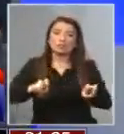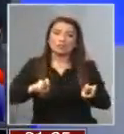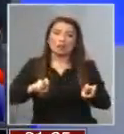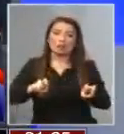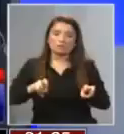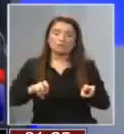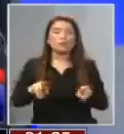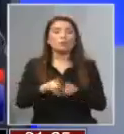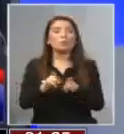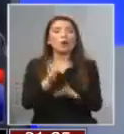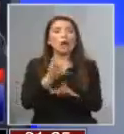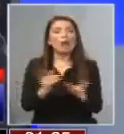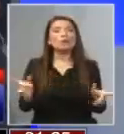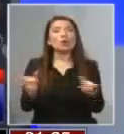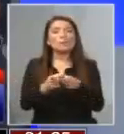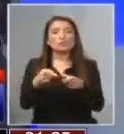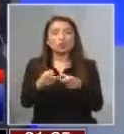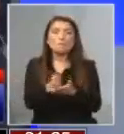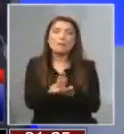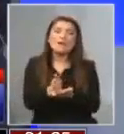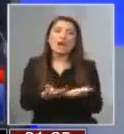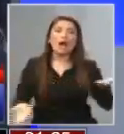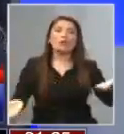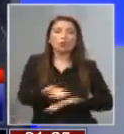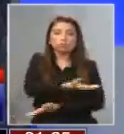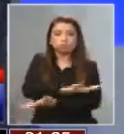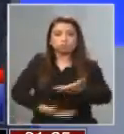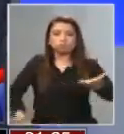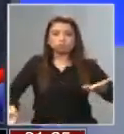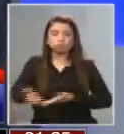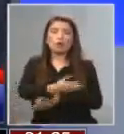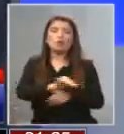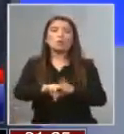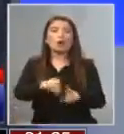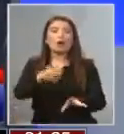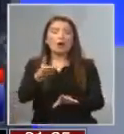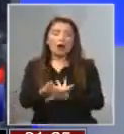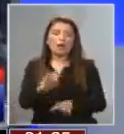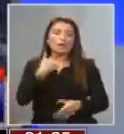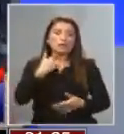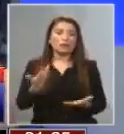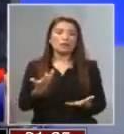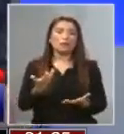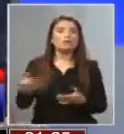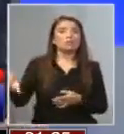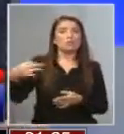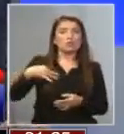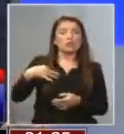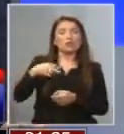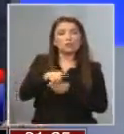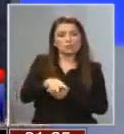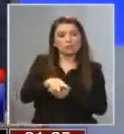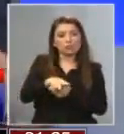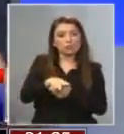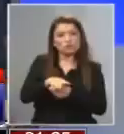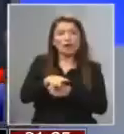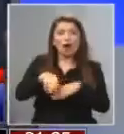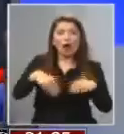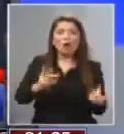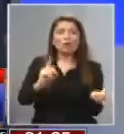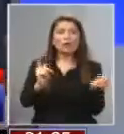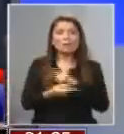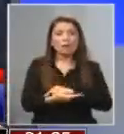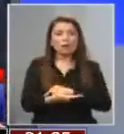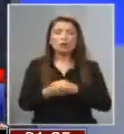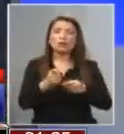que esta es una atribución que le conocimos entre gallos y medianoche, porque nos habían dicho que iba a ser de observadores. Claro. Y ahora resulta